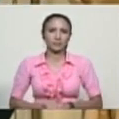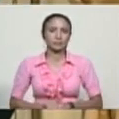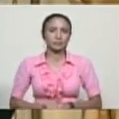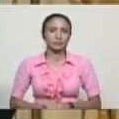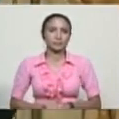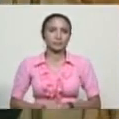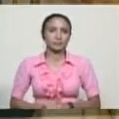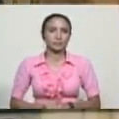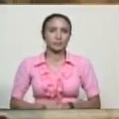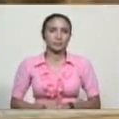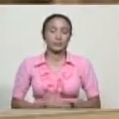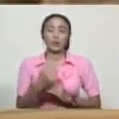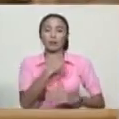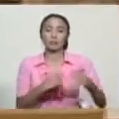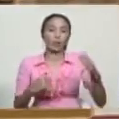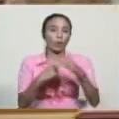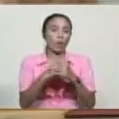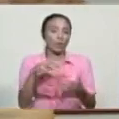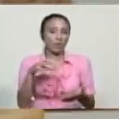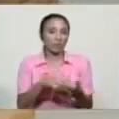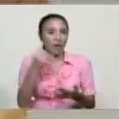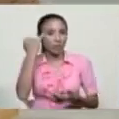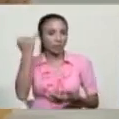Un intento de golpe de Estado.